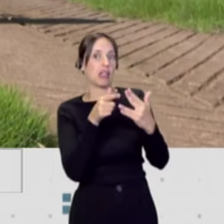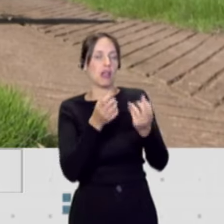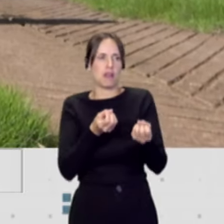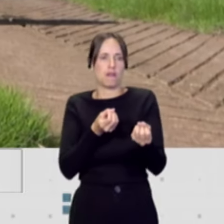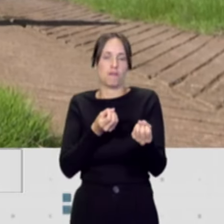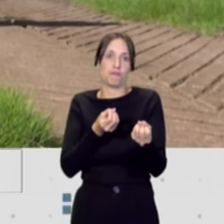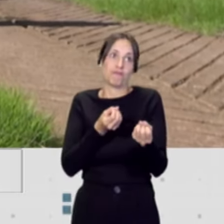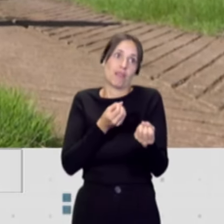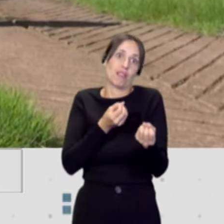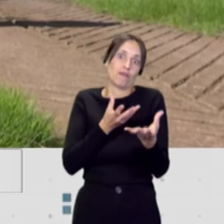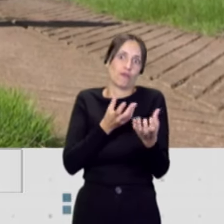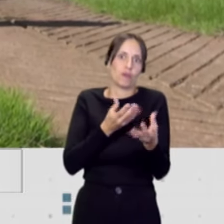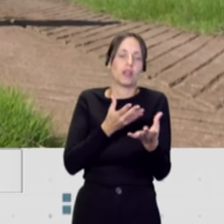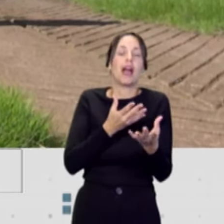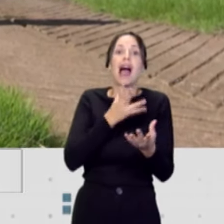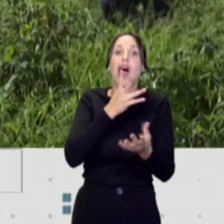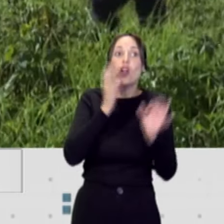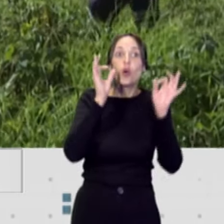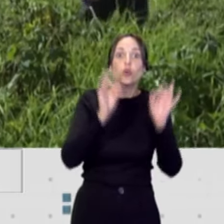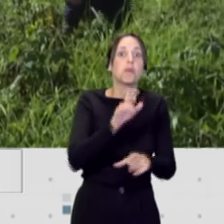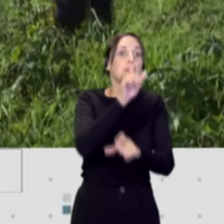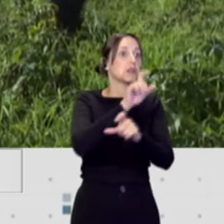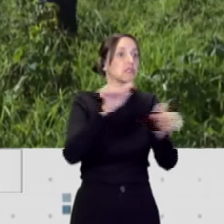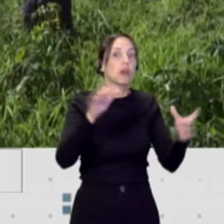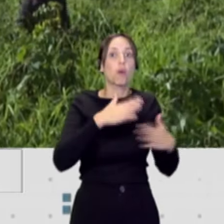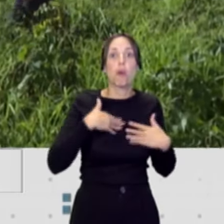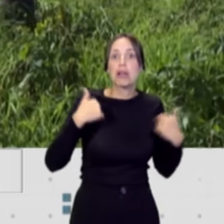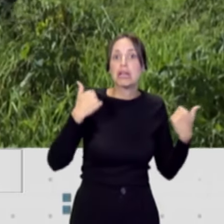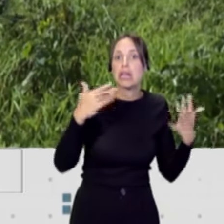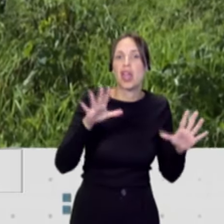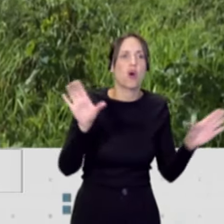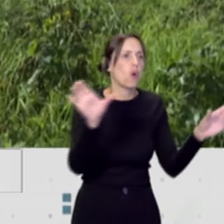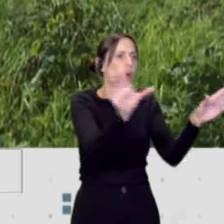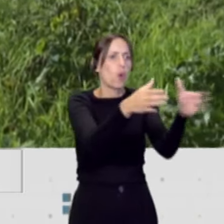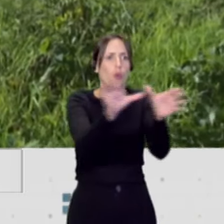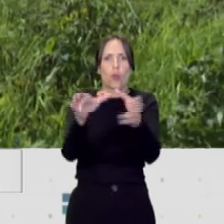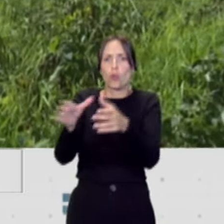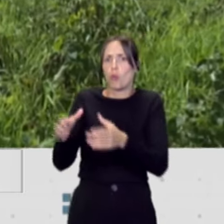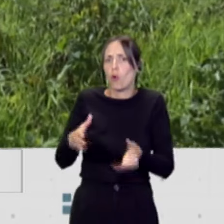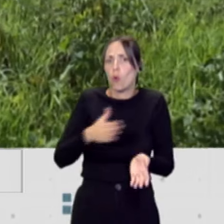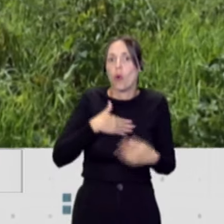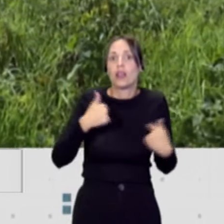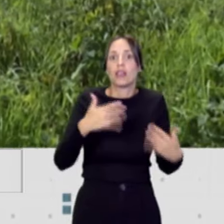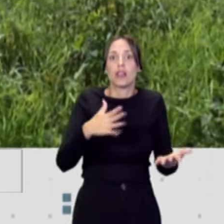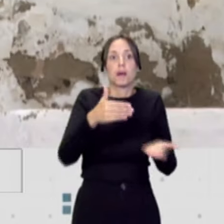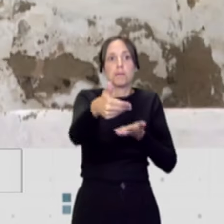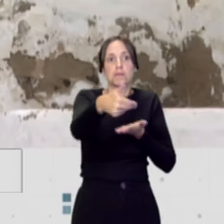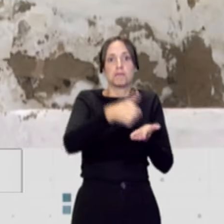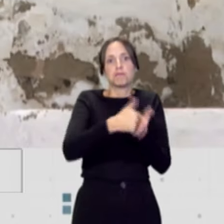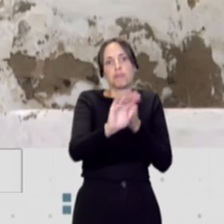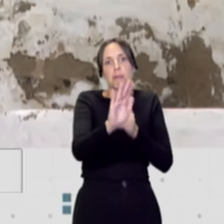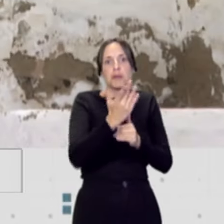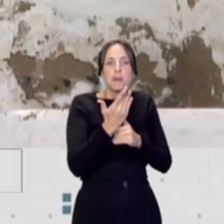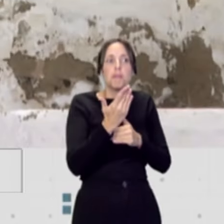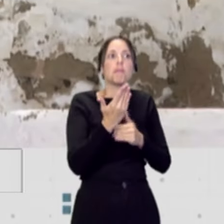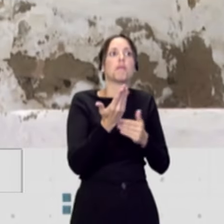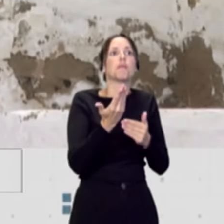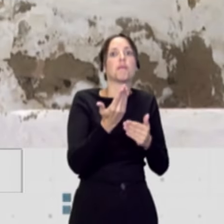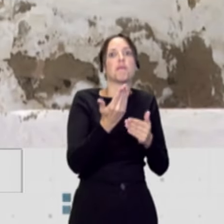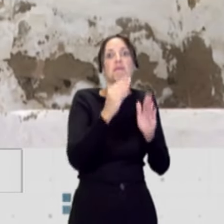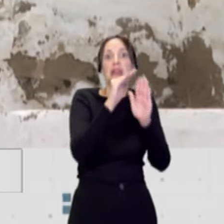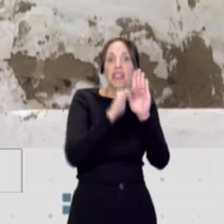ciudadanía, cualquier colectivo, cualquier persona puede presentar medidas, puede presentar propuestas y